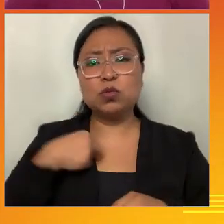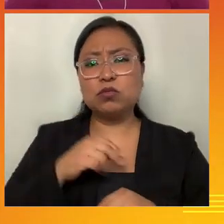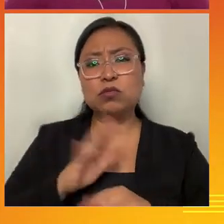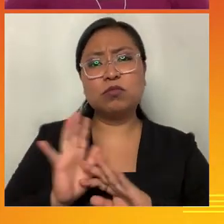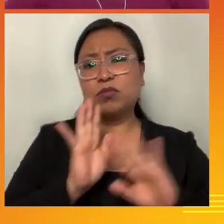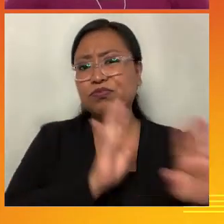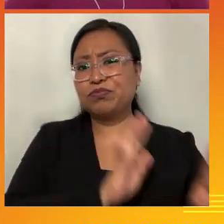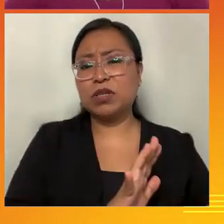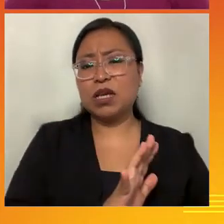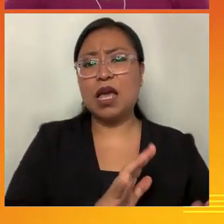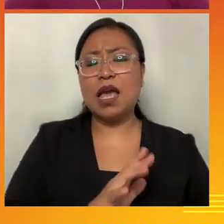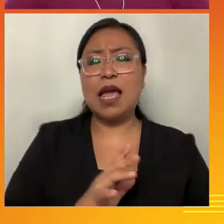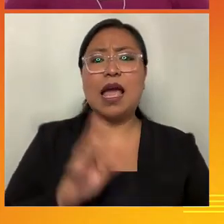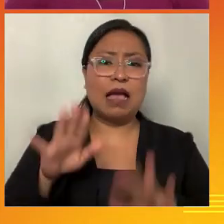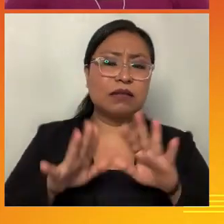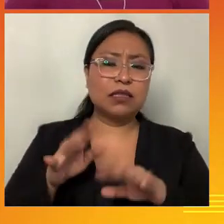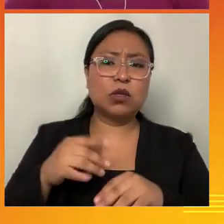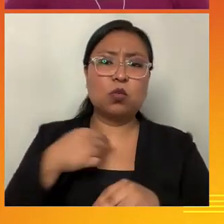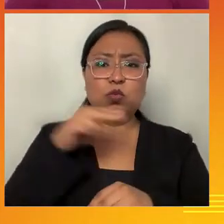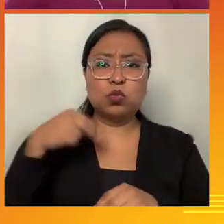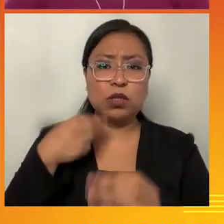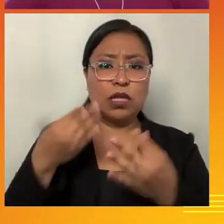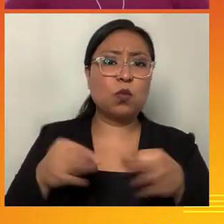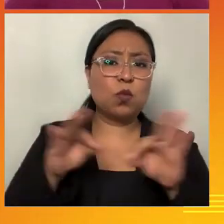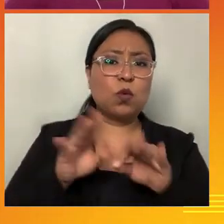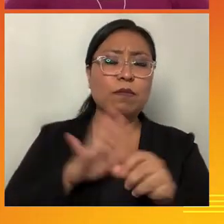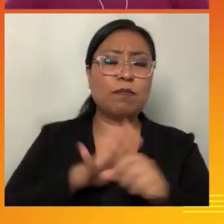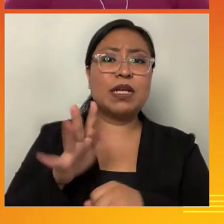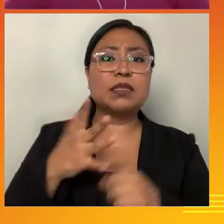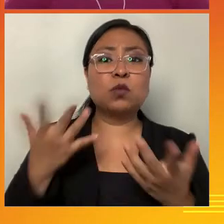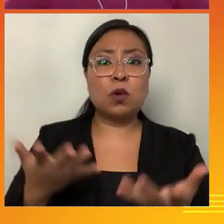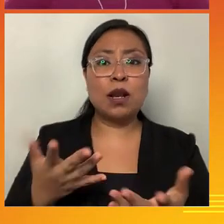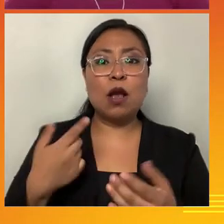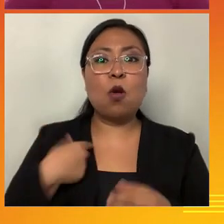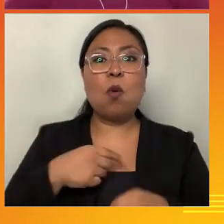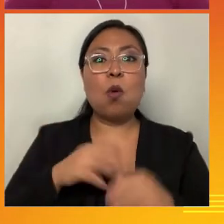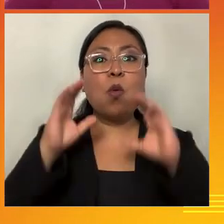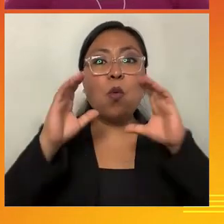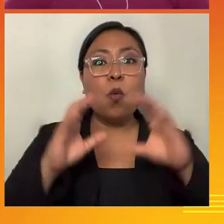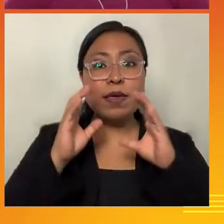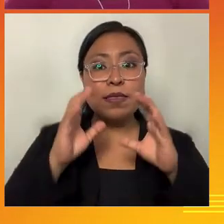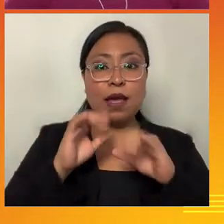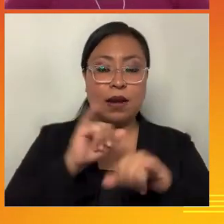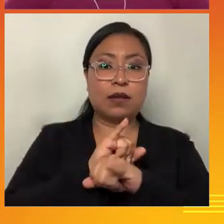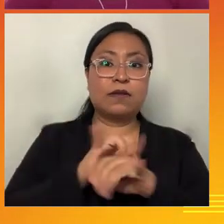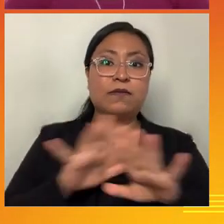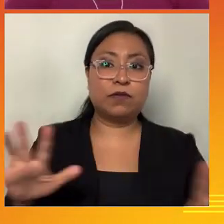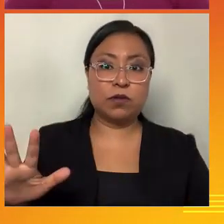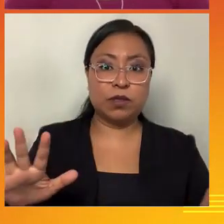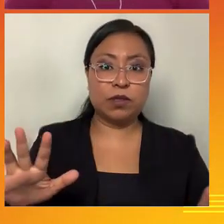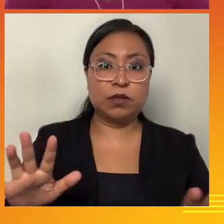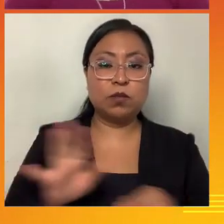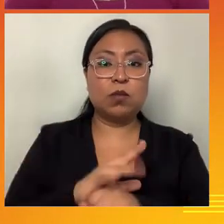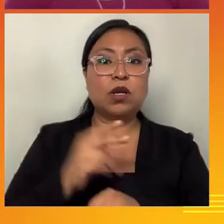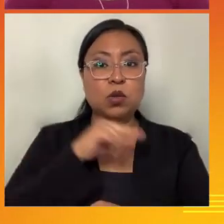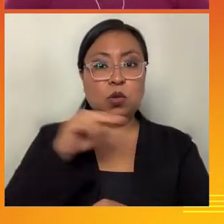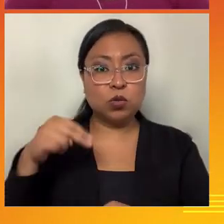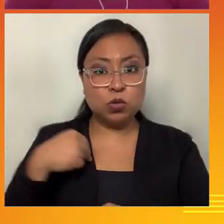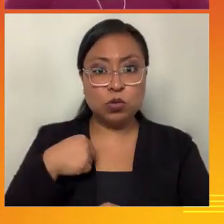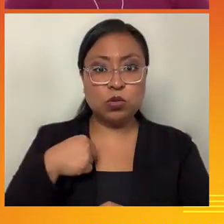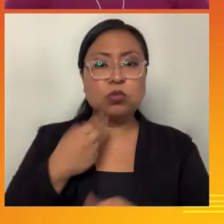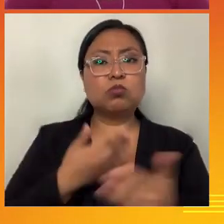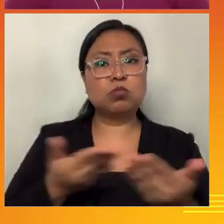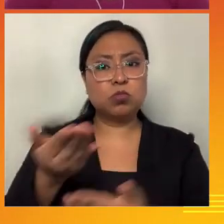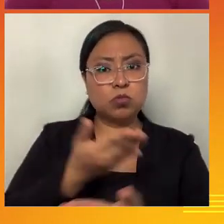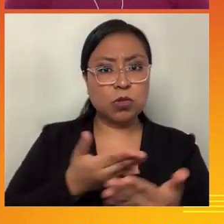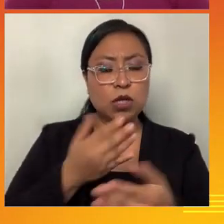ha importado un poquito más, es la protección de la información, ya que todos trabajamos y compartimos, generamos